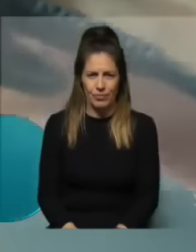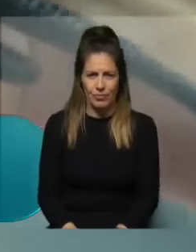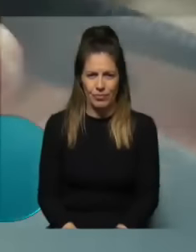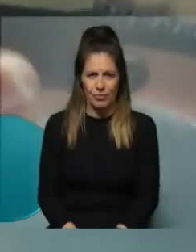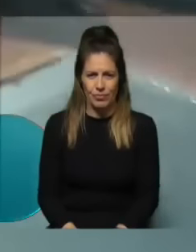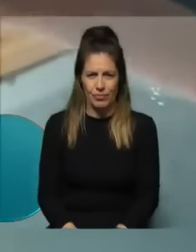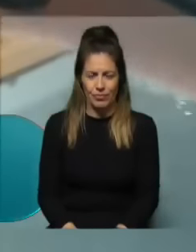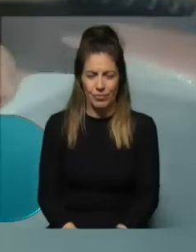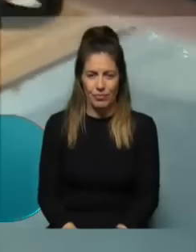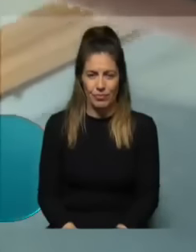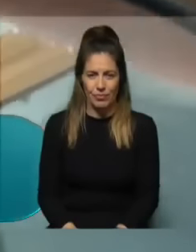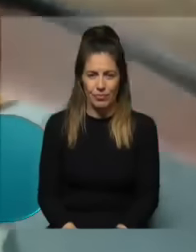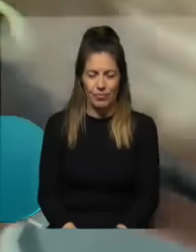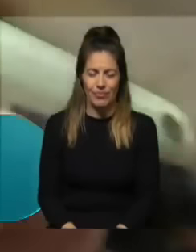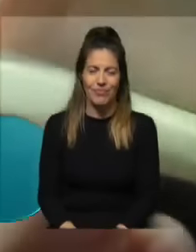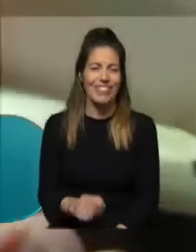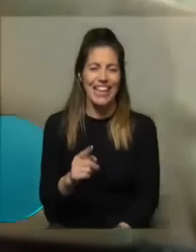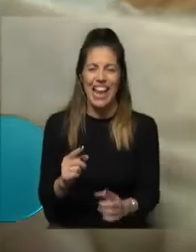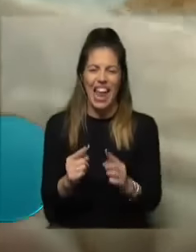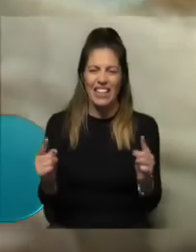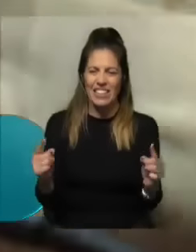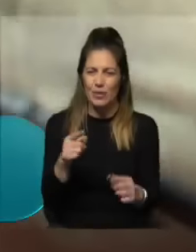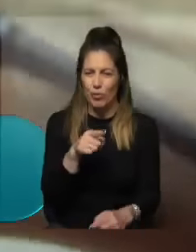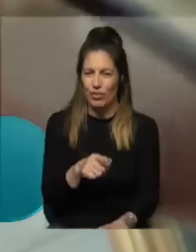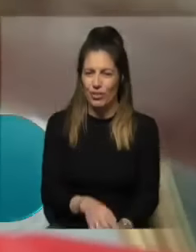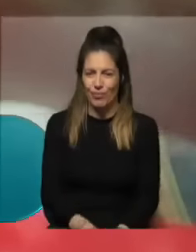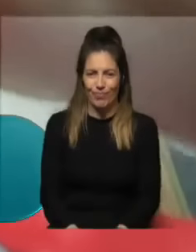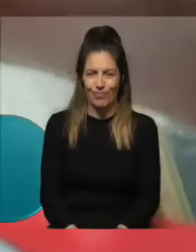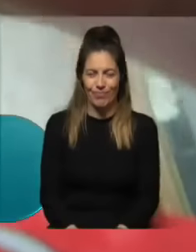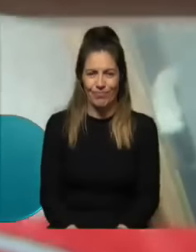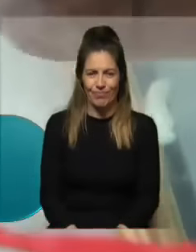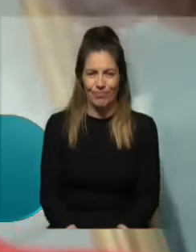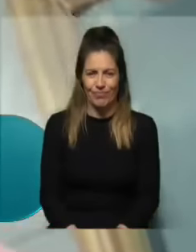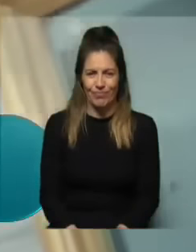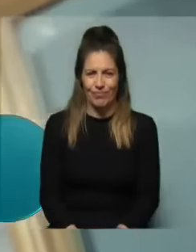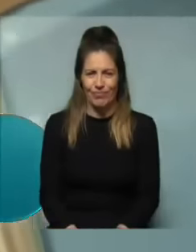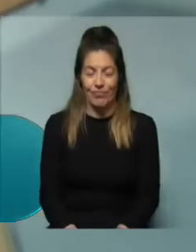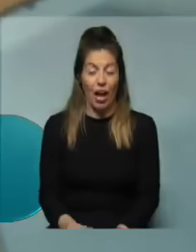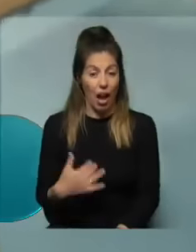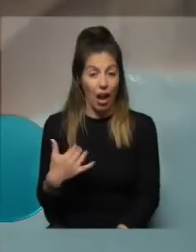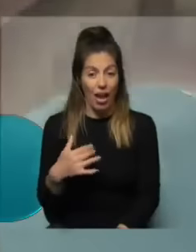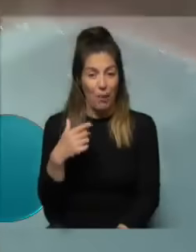¿no? Es larguísimo. Ah, hay pelo, sí.